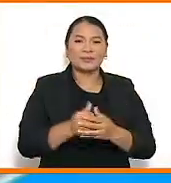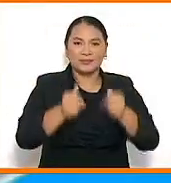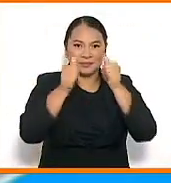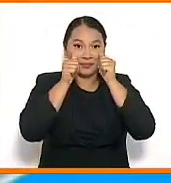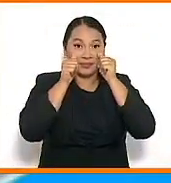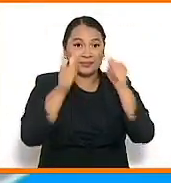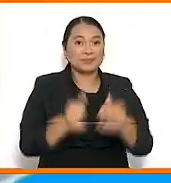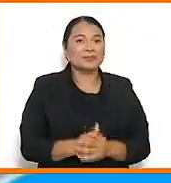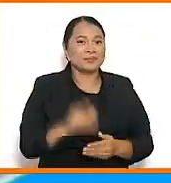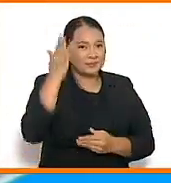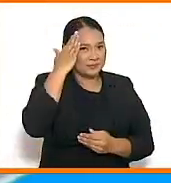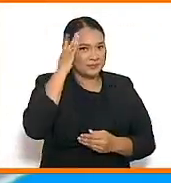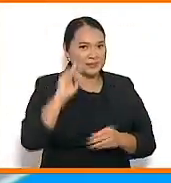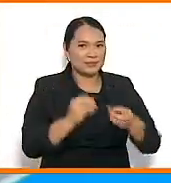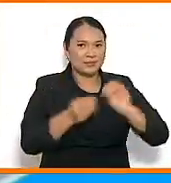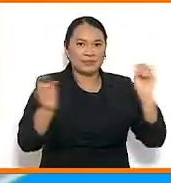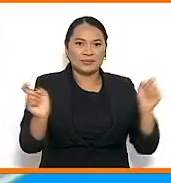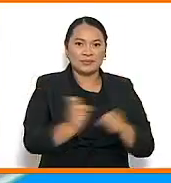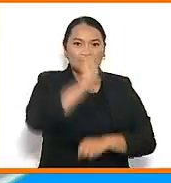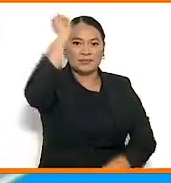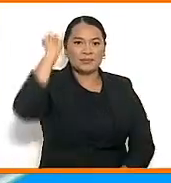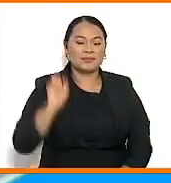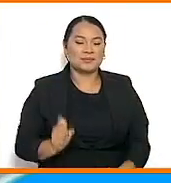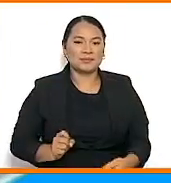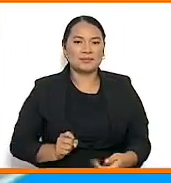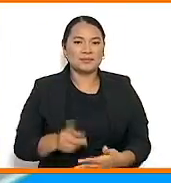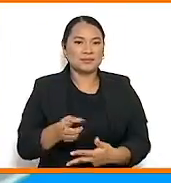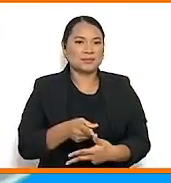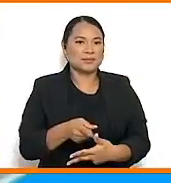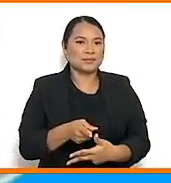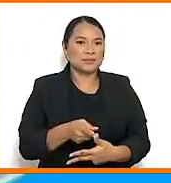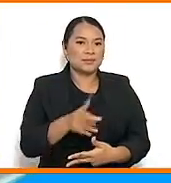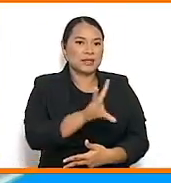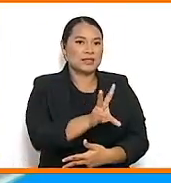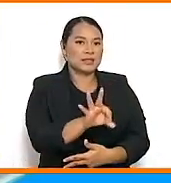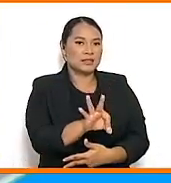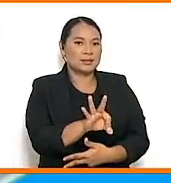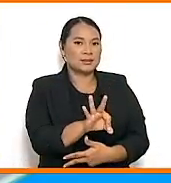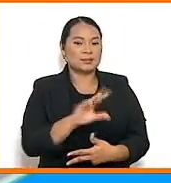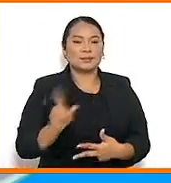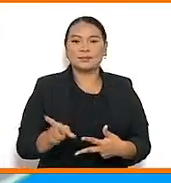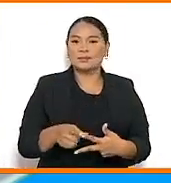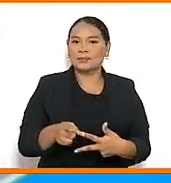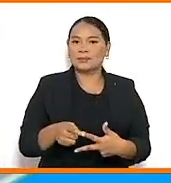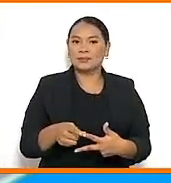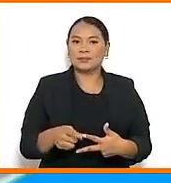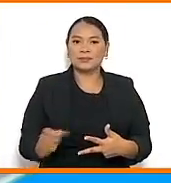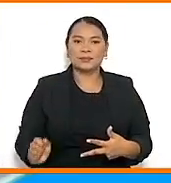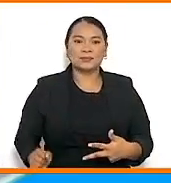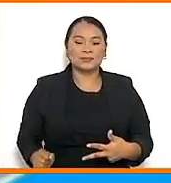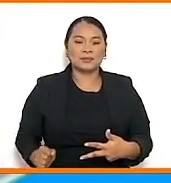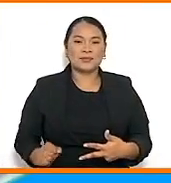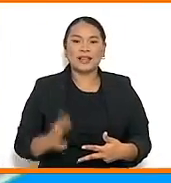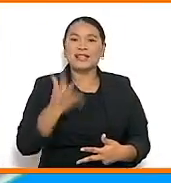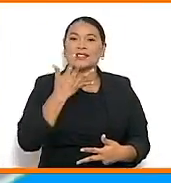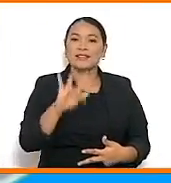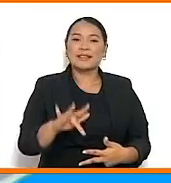favorecido es el 79. Segundo número ganador.